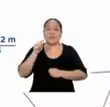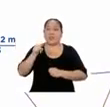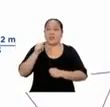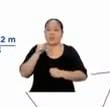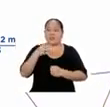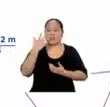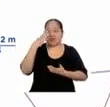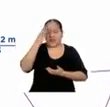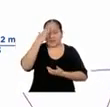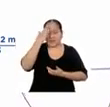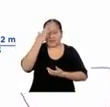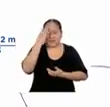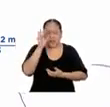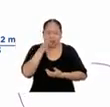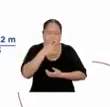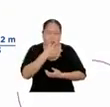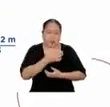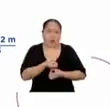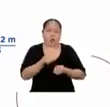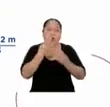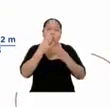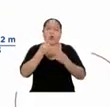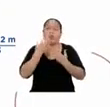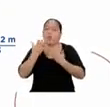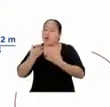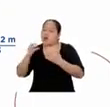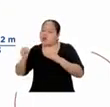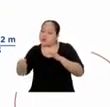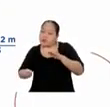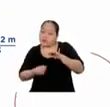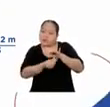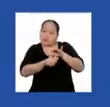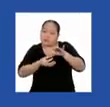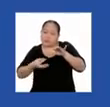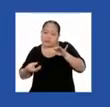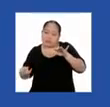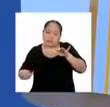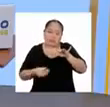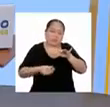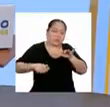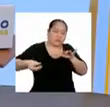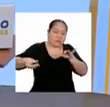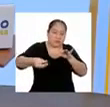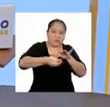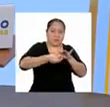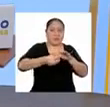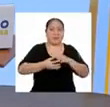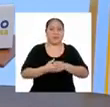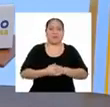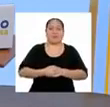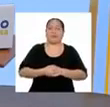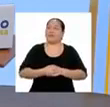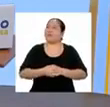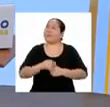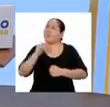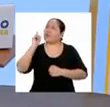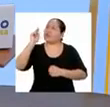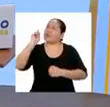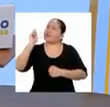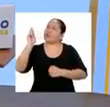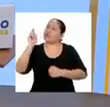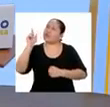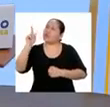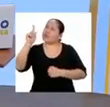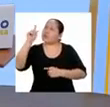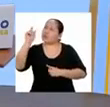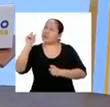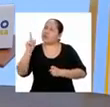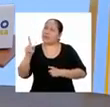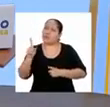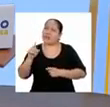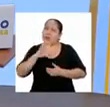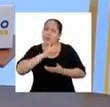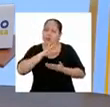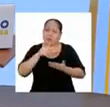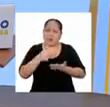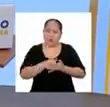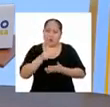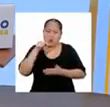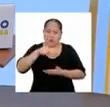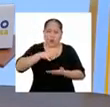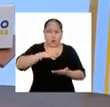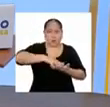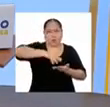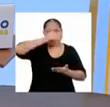podré estimar mejor cuántos objetos entran en mi carpa. Profesor, una consulta. Todo lo que